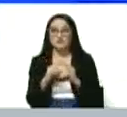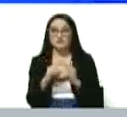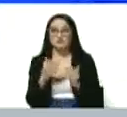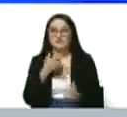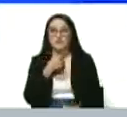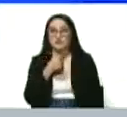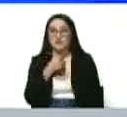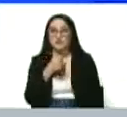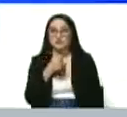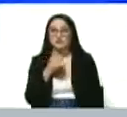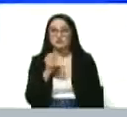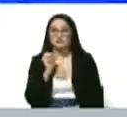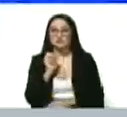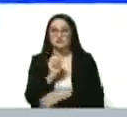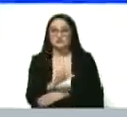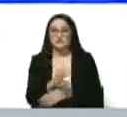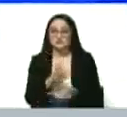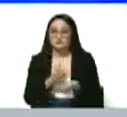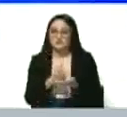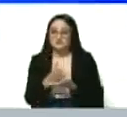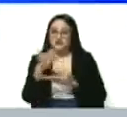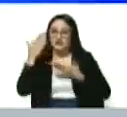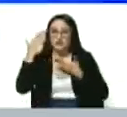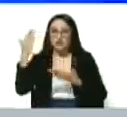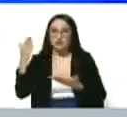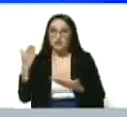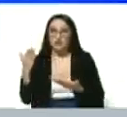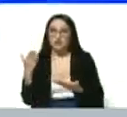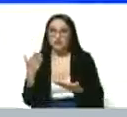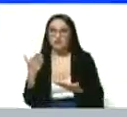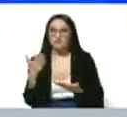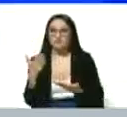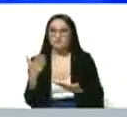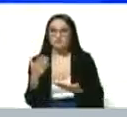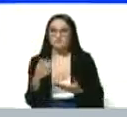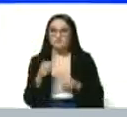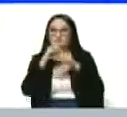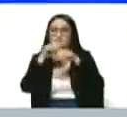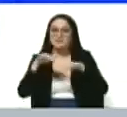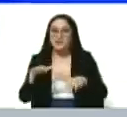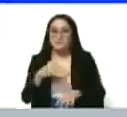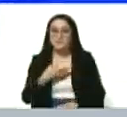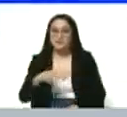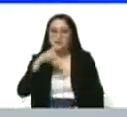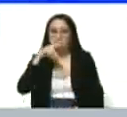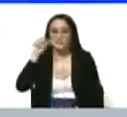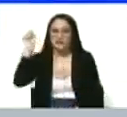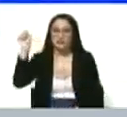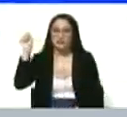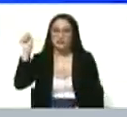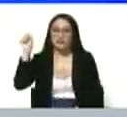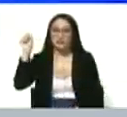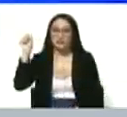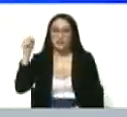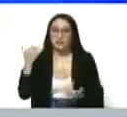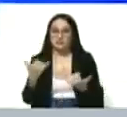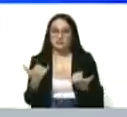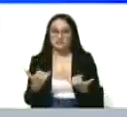gustaría enviar mis más sinceros saludos y mejores deseos al presidente Maduro en esta